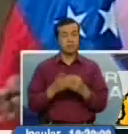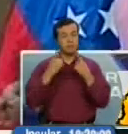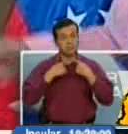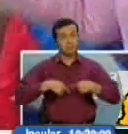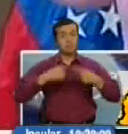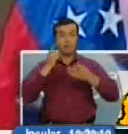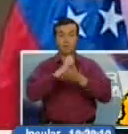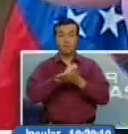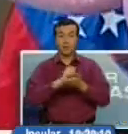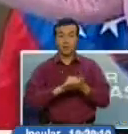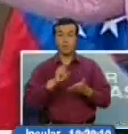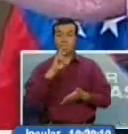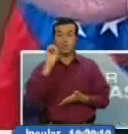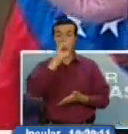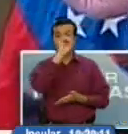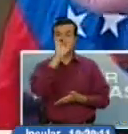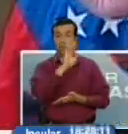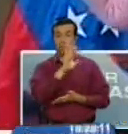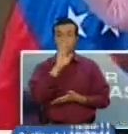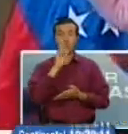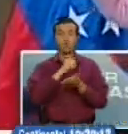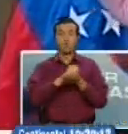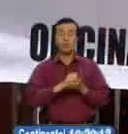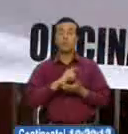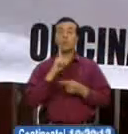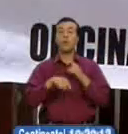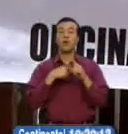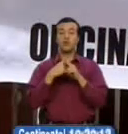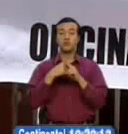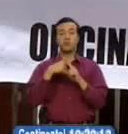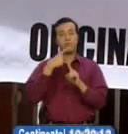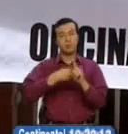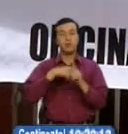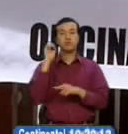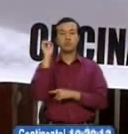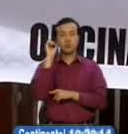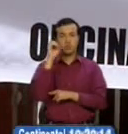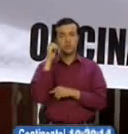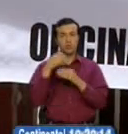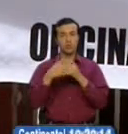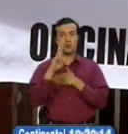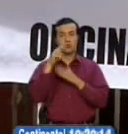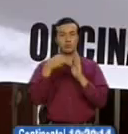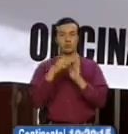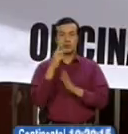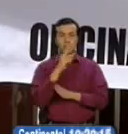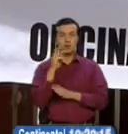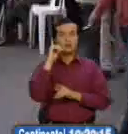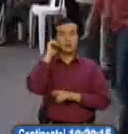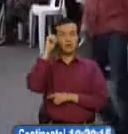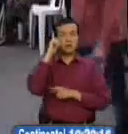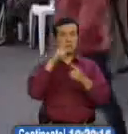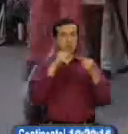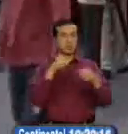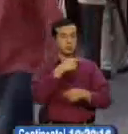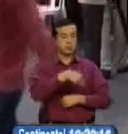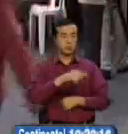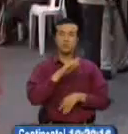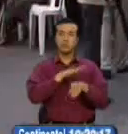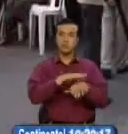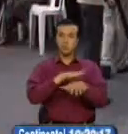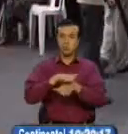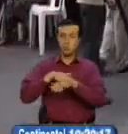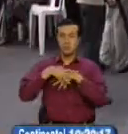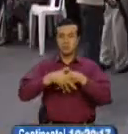que la recolección del 20% de firmas se realizaría a finales de octubre de este año. Líderes de la oposición convocaron a una